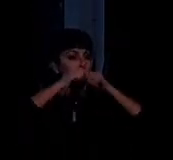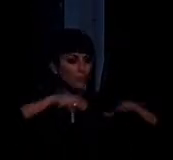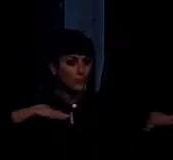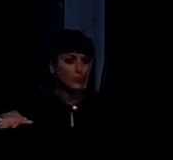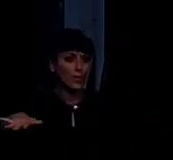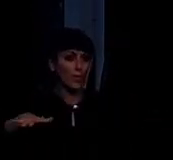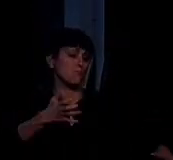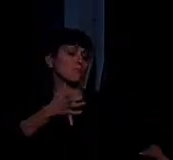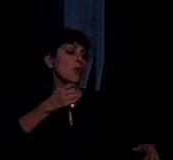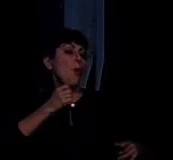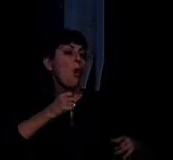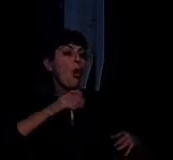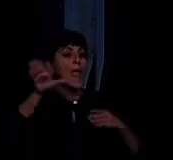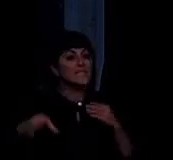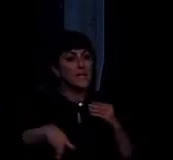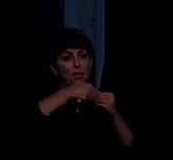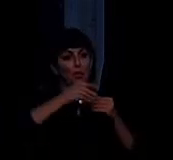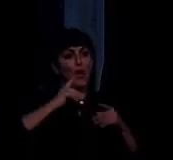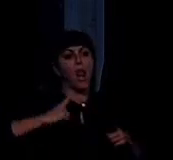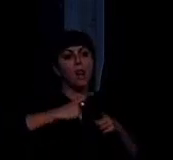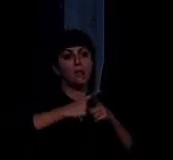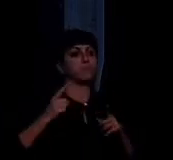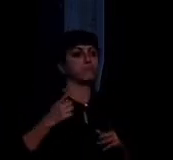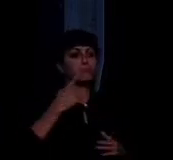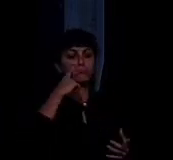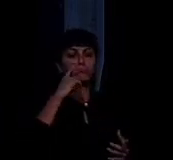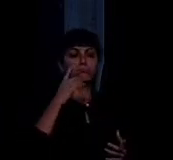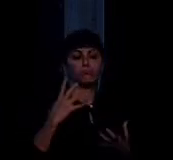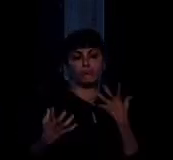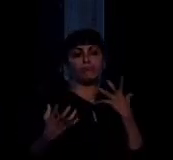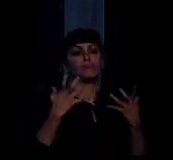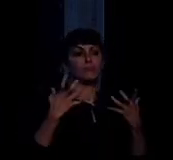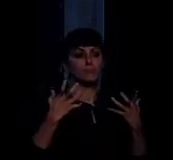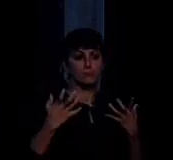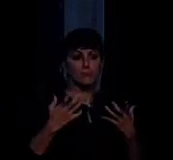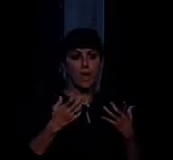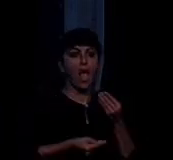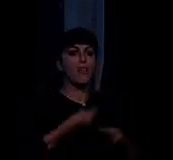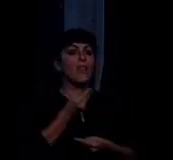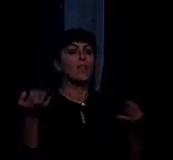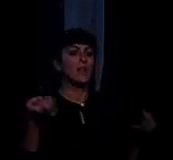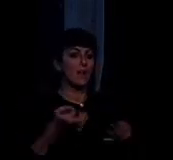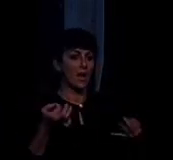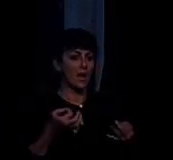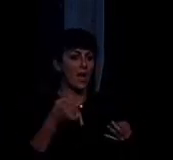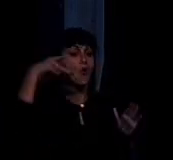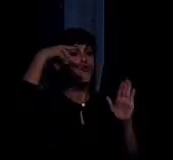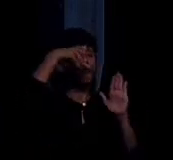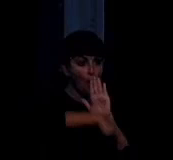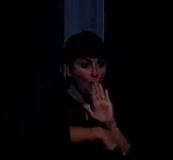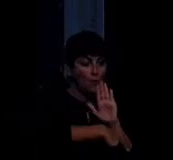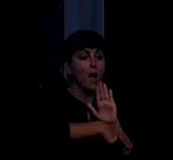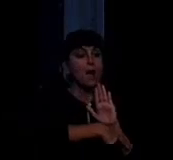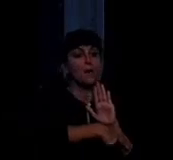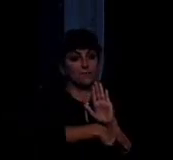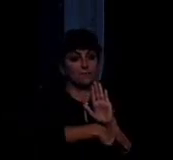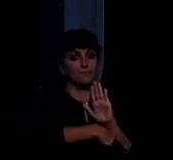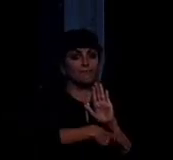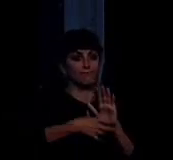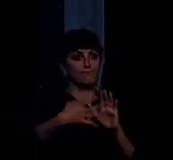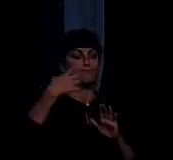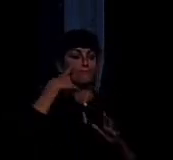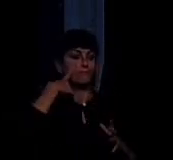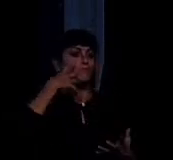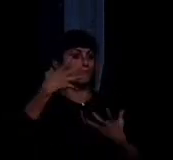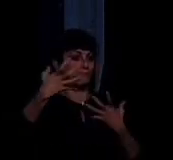como excepcionales, en realidad lo que están haciendo es marcarnos la esencia misma de la norma, ¿no? En este sentido, lo que he podido hacer